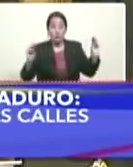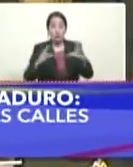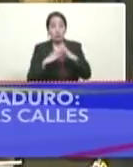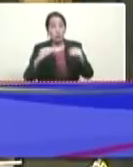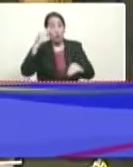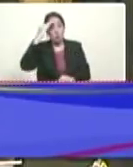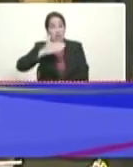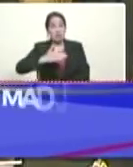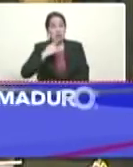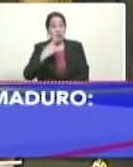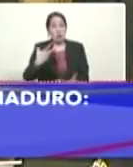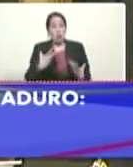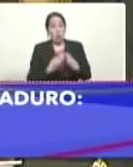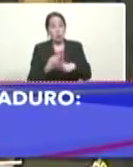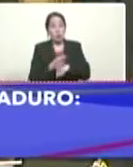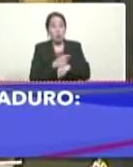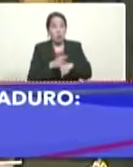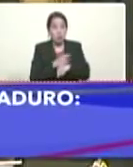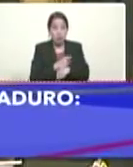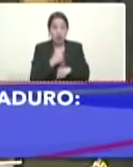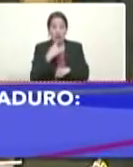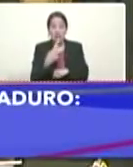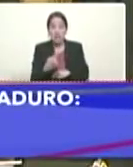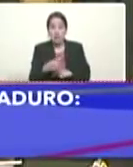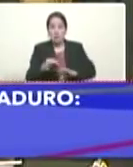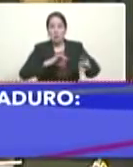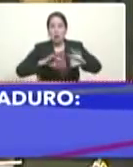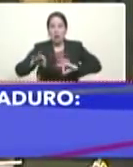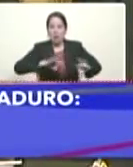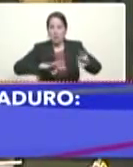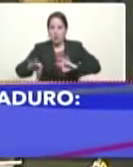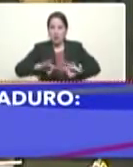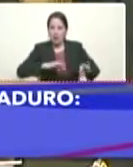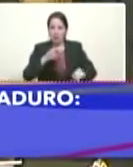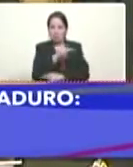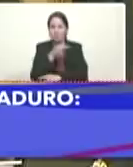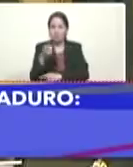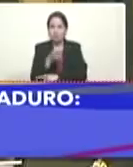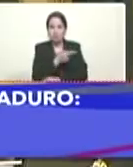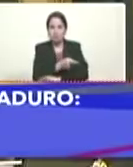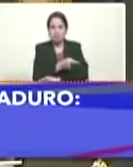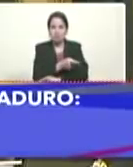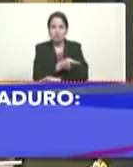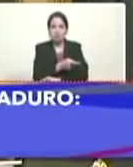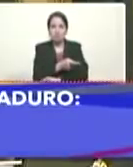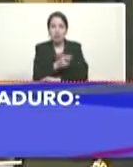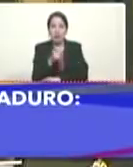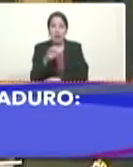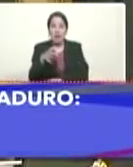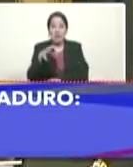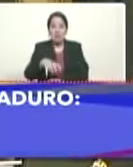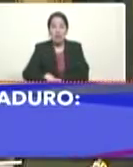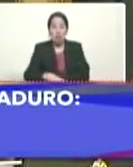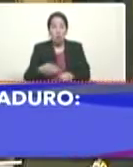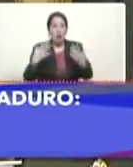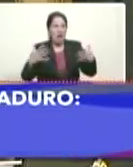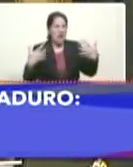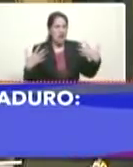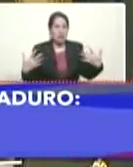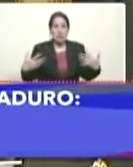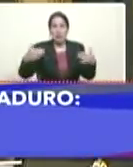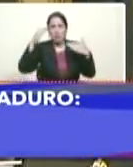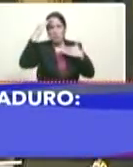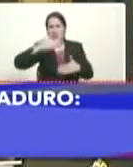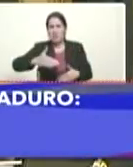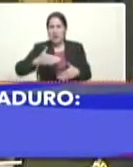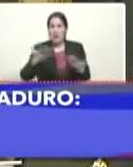dije vamos a preparar y ordene el estado de alerta para todas las unidades militares